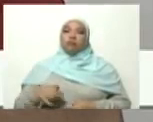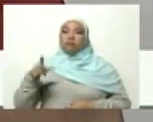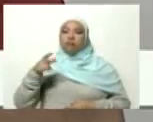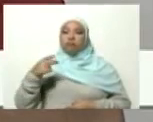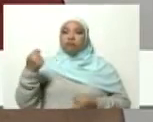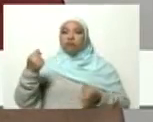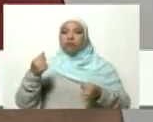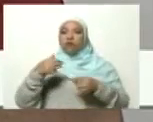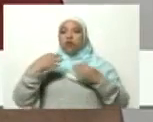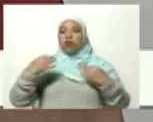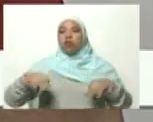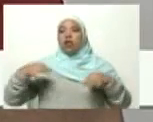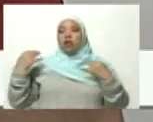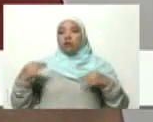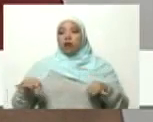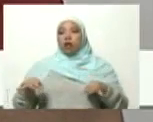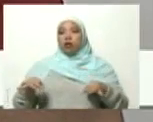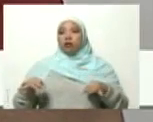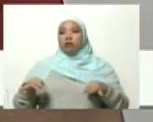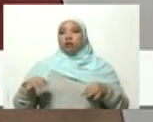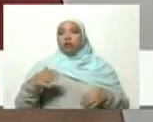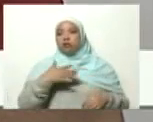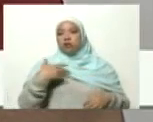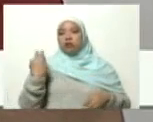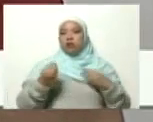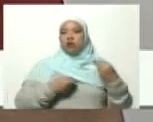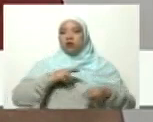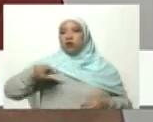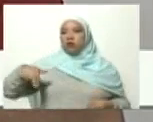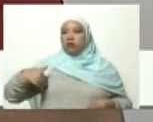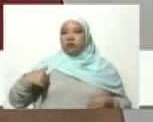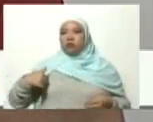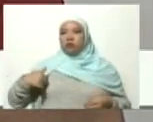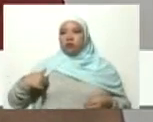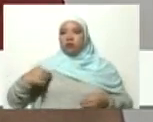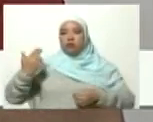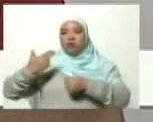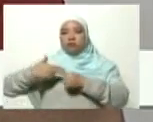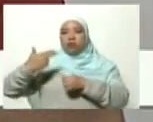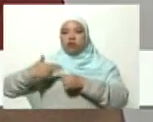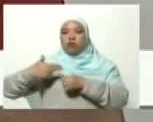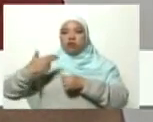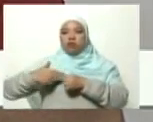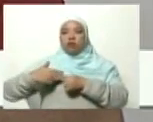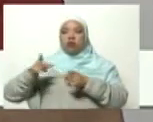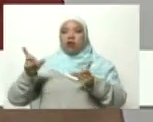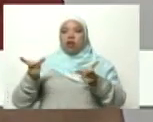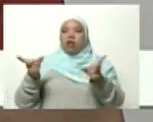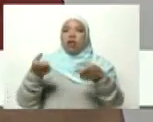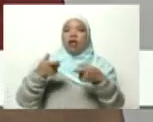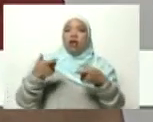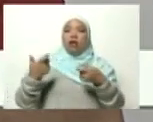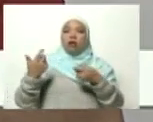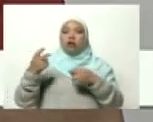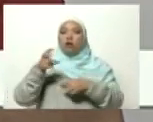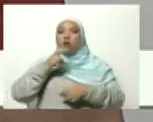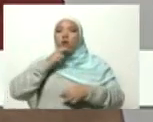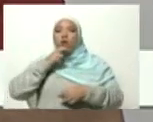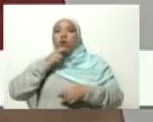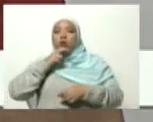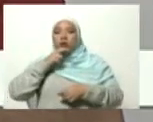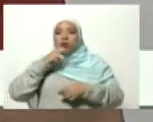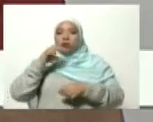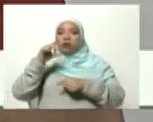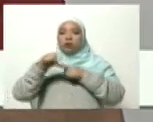recursos naturales que ellos quisieran tener para sí. Tenemos petróleo, tenemos gas, tenemos oro, tenemos